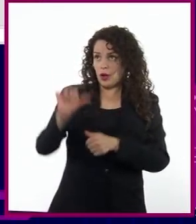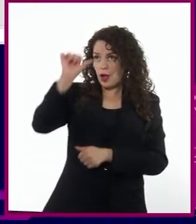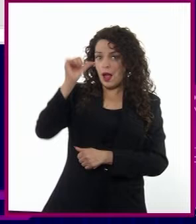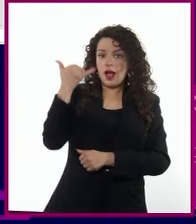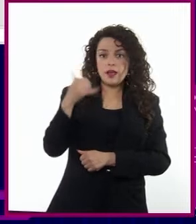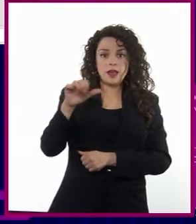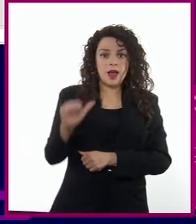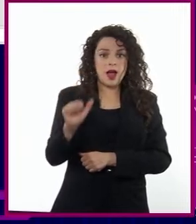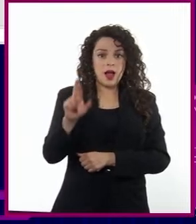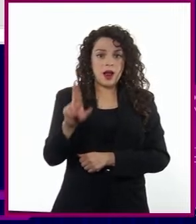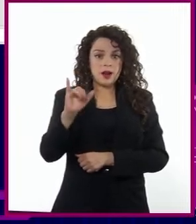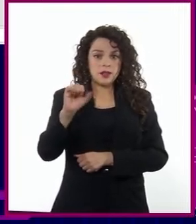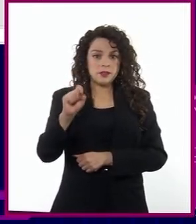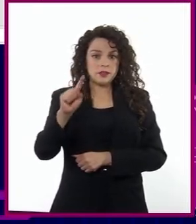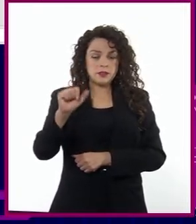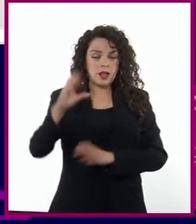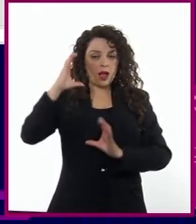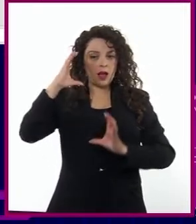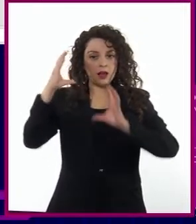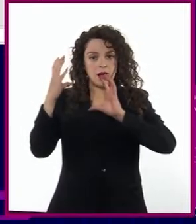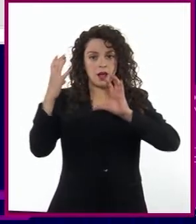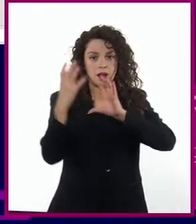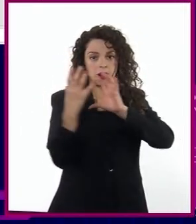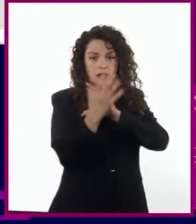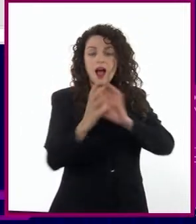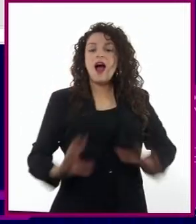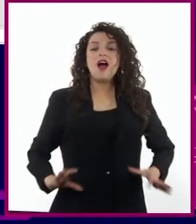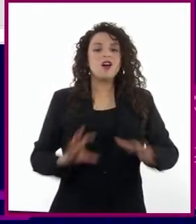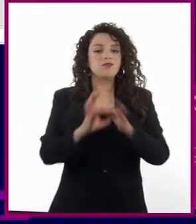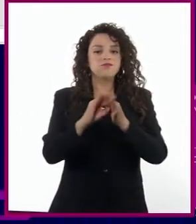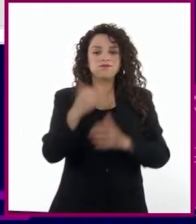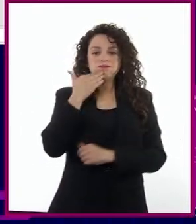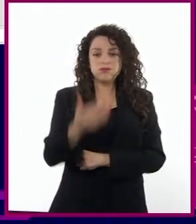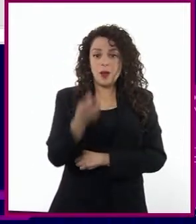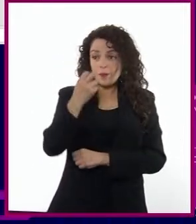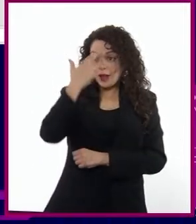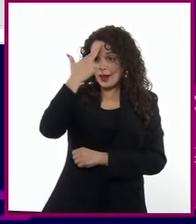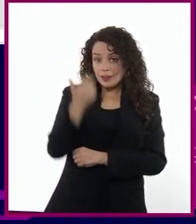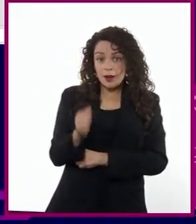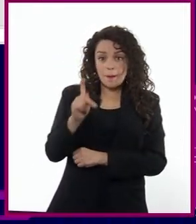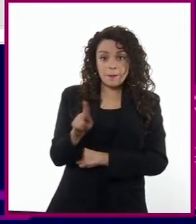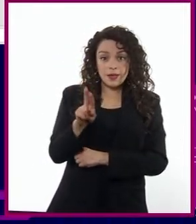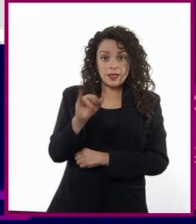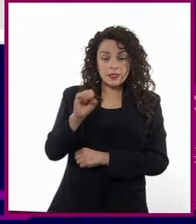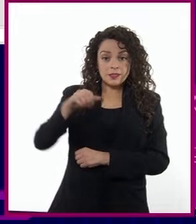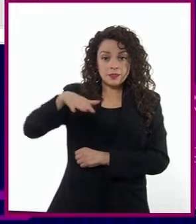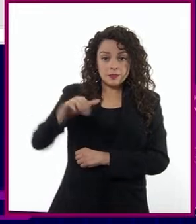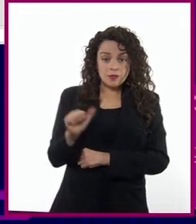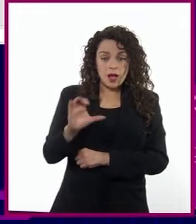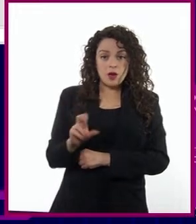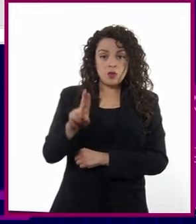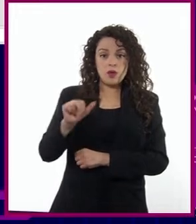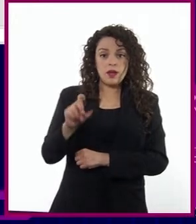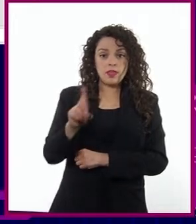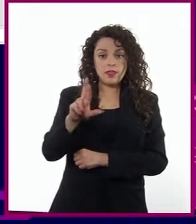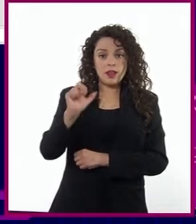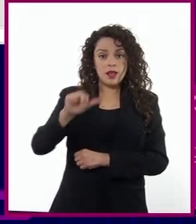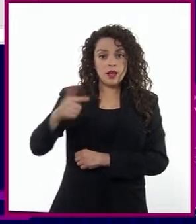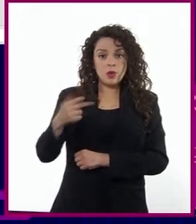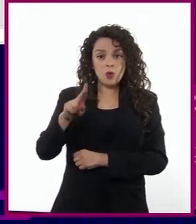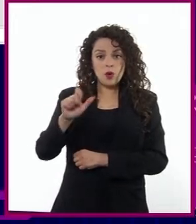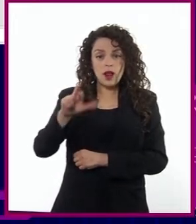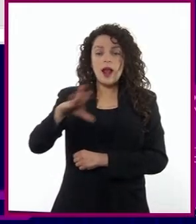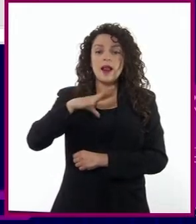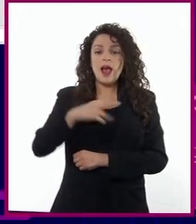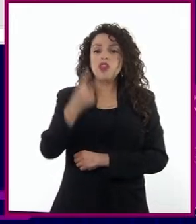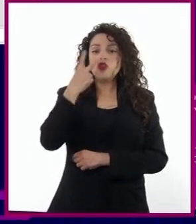las aristas de las caras laterales coinciden. Por lo tanto, el prisma cuadrangular es aquel que tiene como base 2 cuadrados